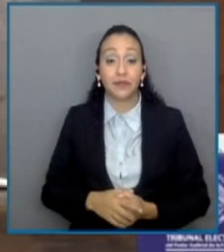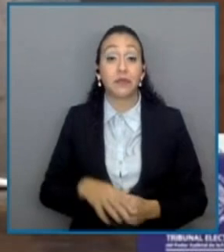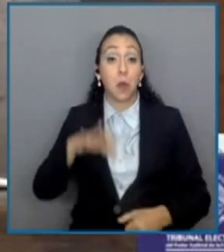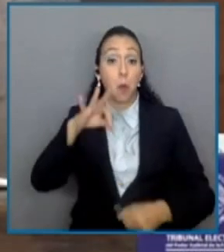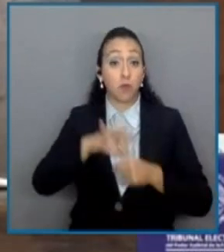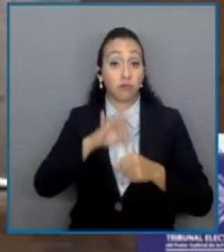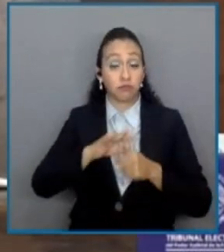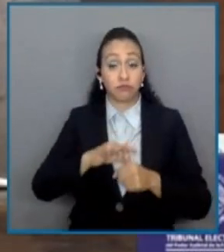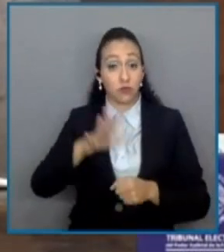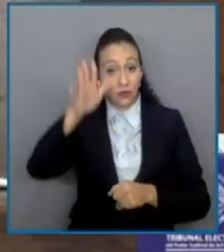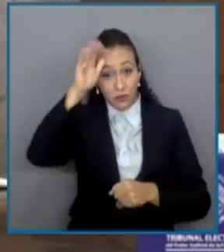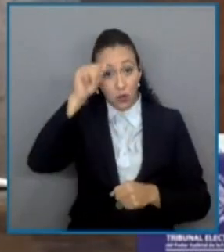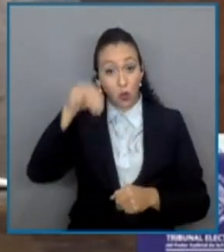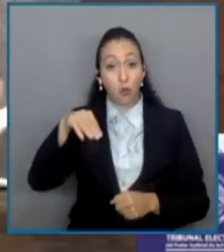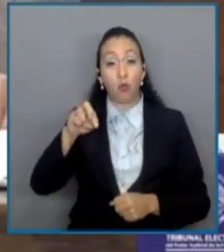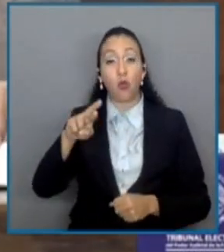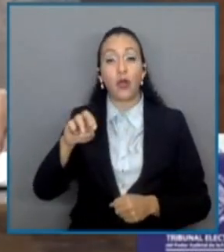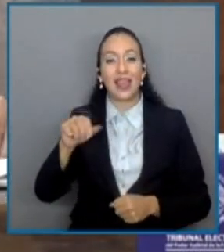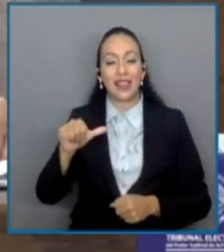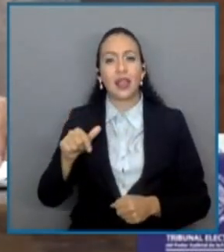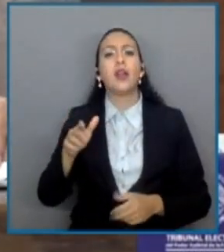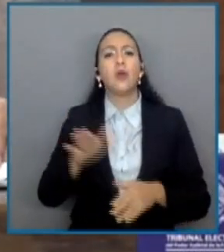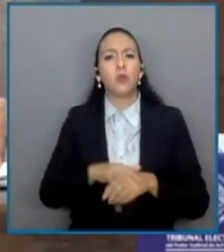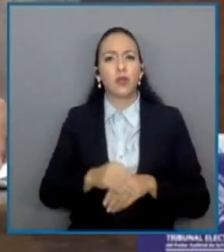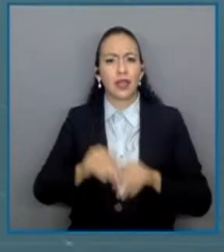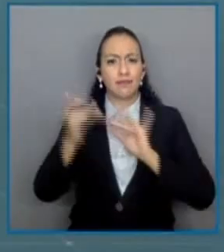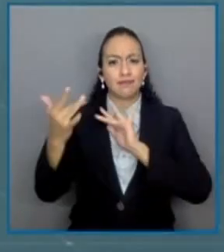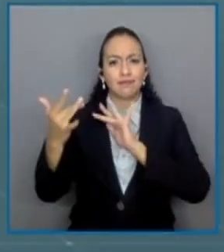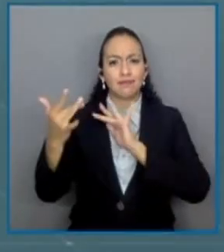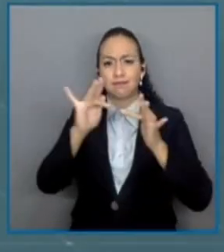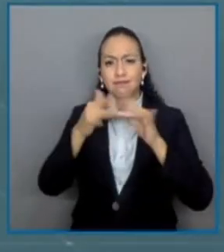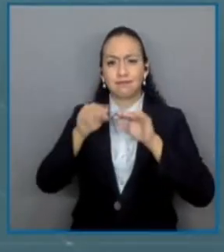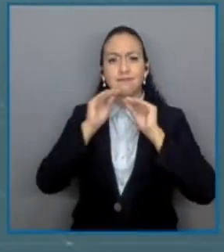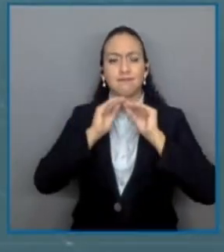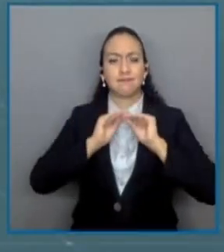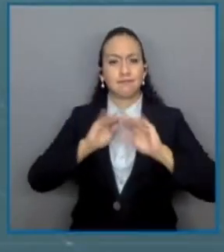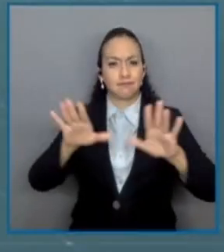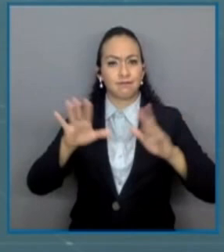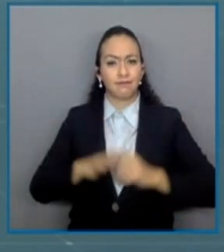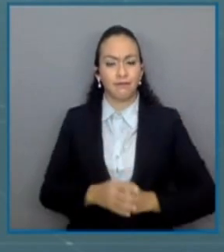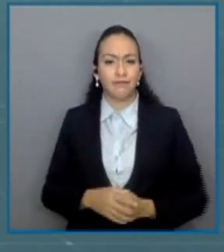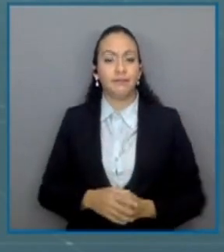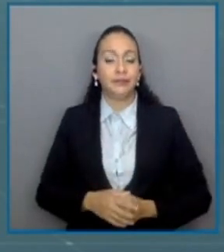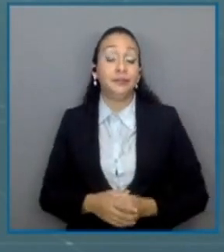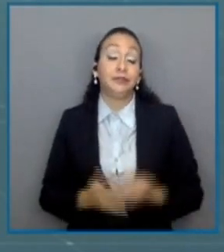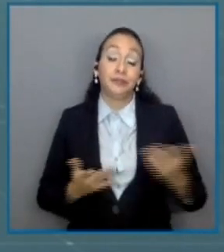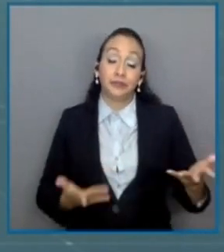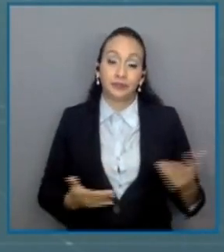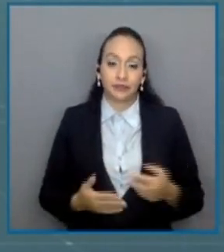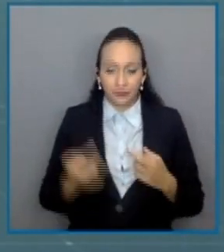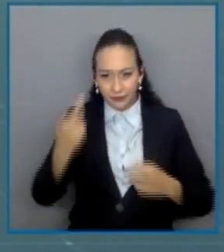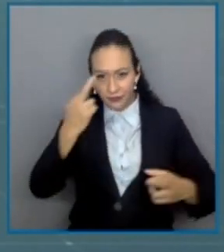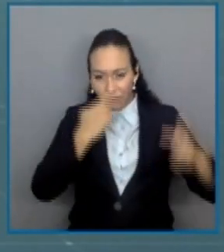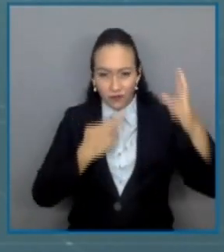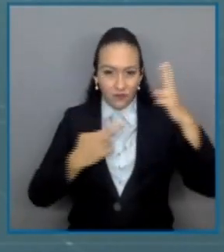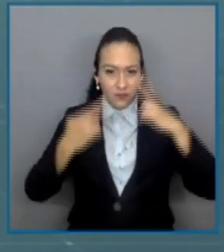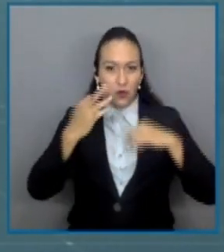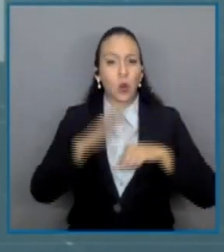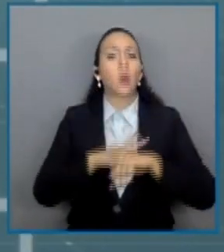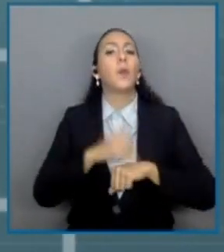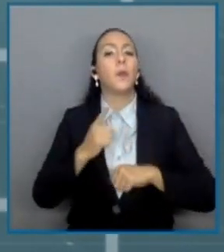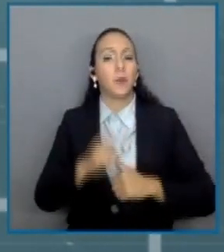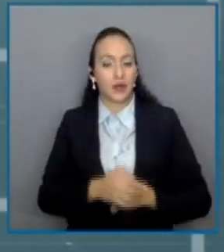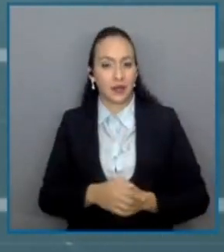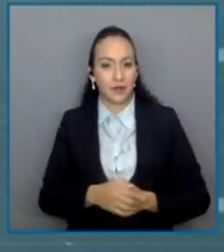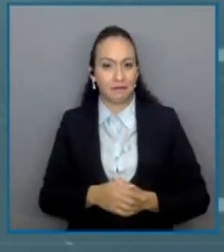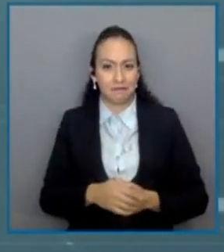Morena en una publicación en sus redes sociales. Estimó correcta la determinación del tribunal local, pues del estudio de las frases